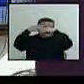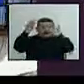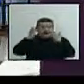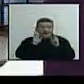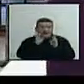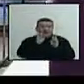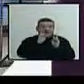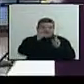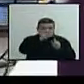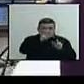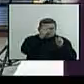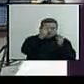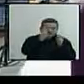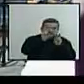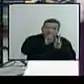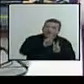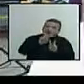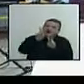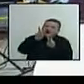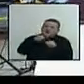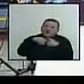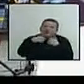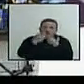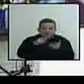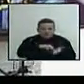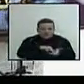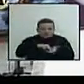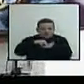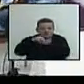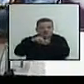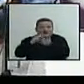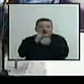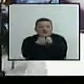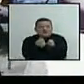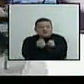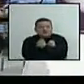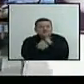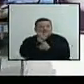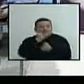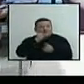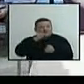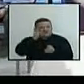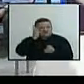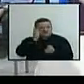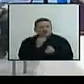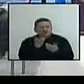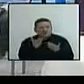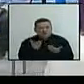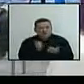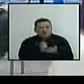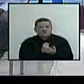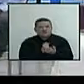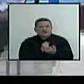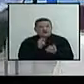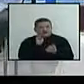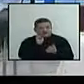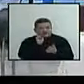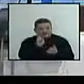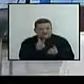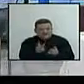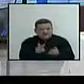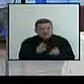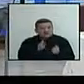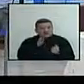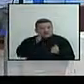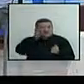ver cómo se realiza la persona humana en el amor que va hasta el extremo. Allí se va a ver el futuro